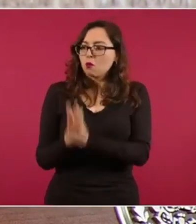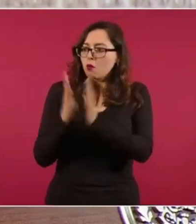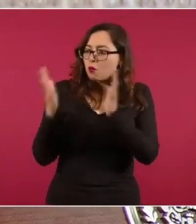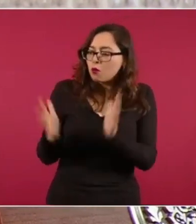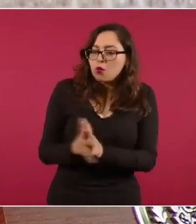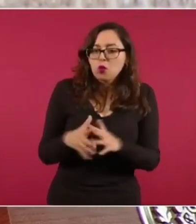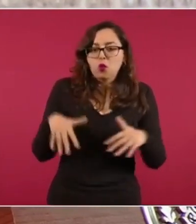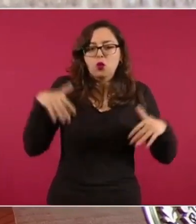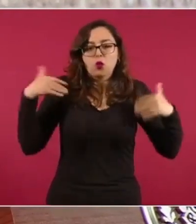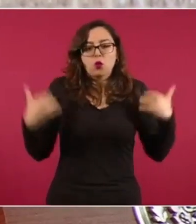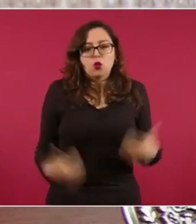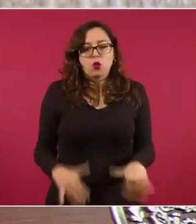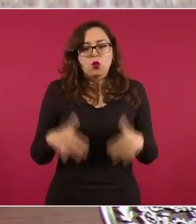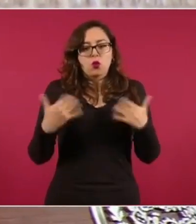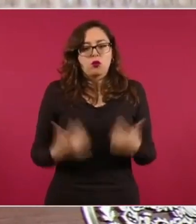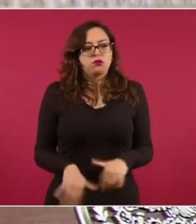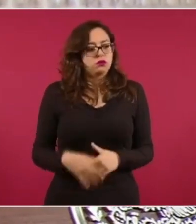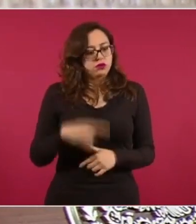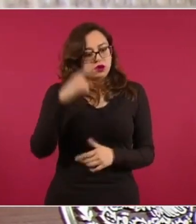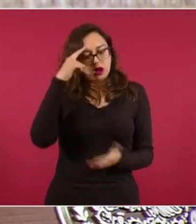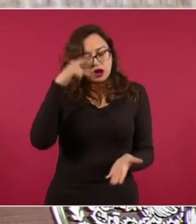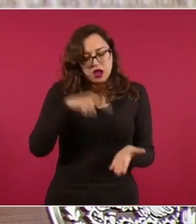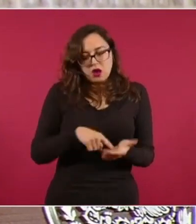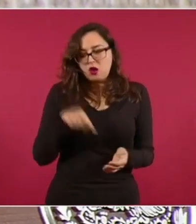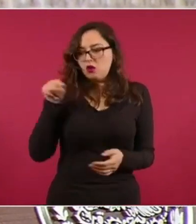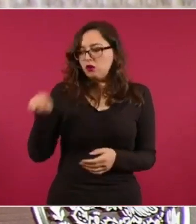hablando como de